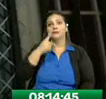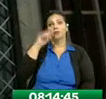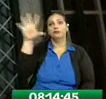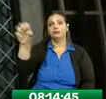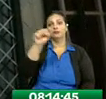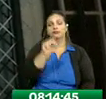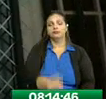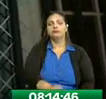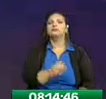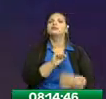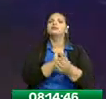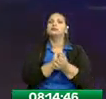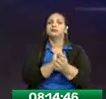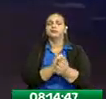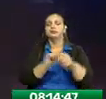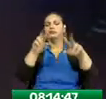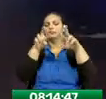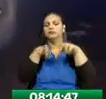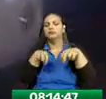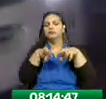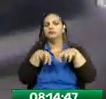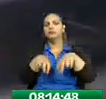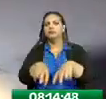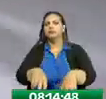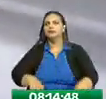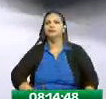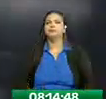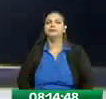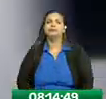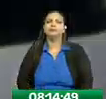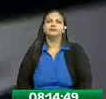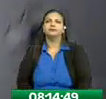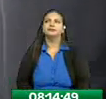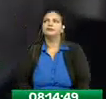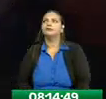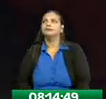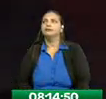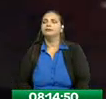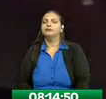investigaciones. Informó Jorge Salazar.